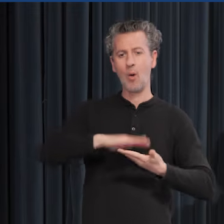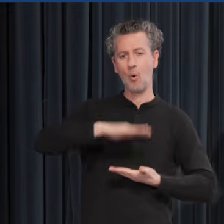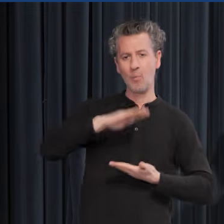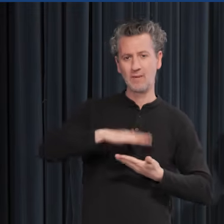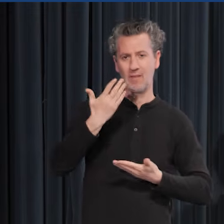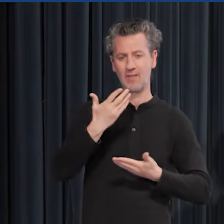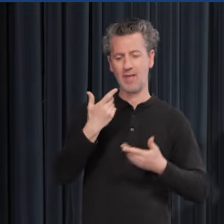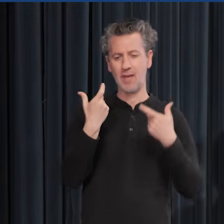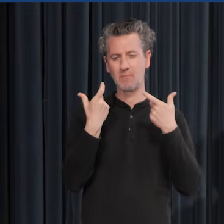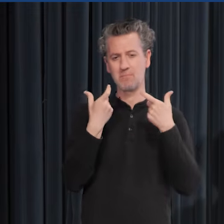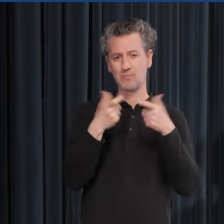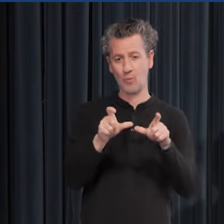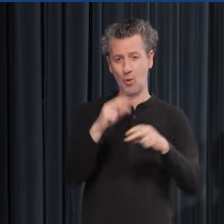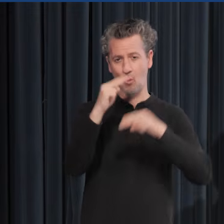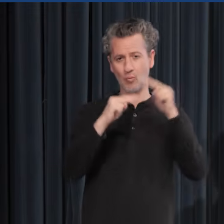del sector de la construcción.